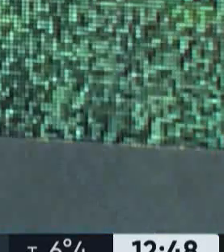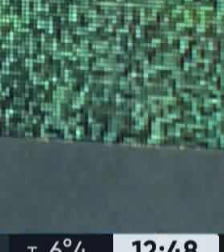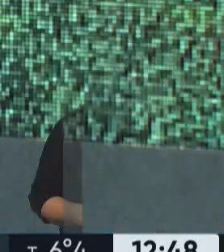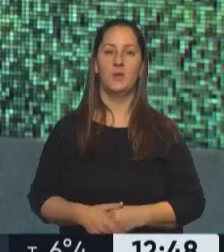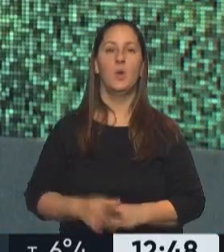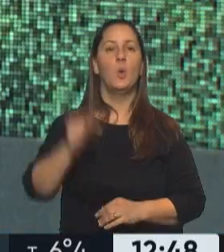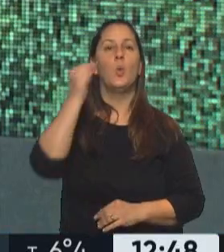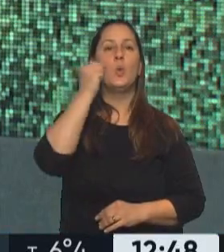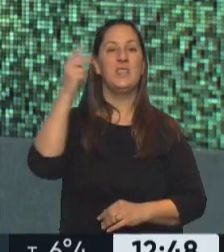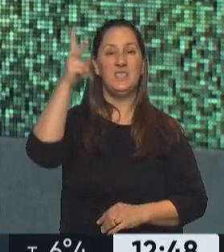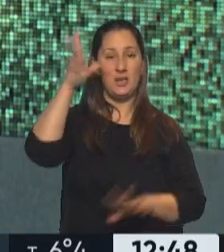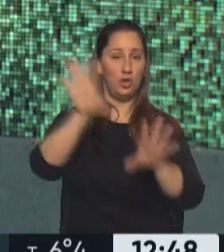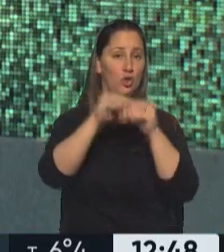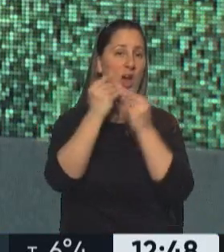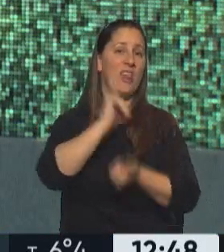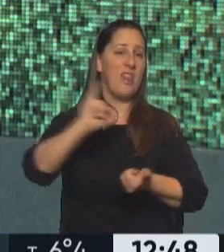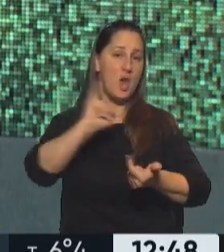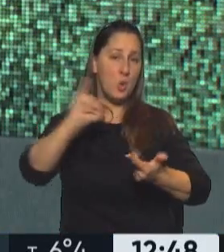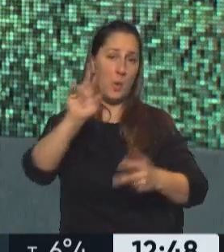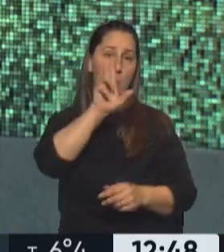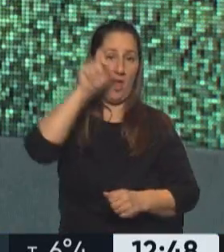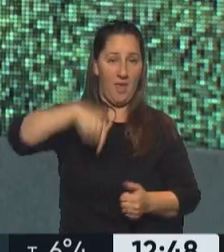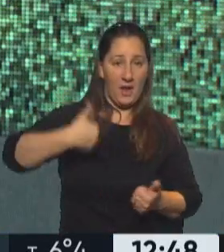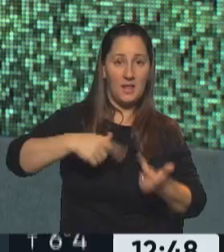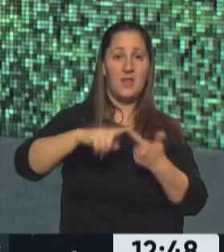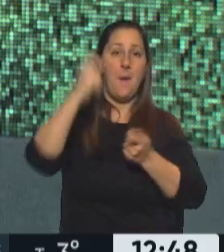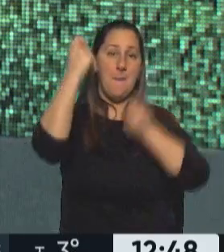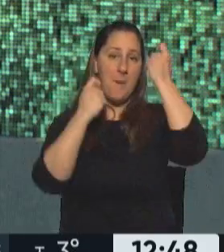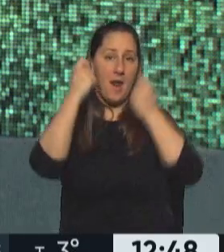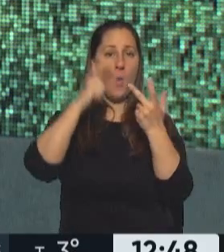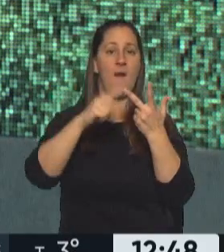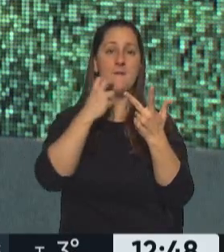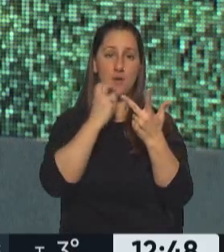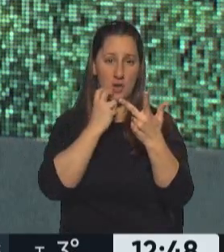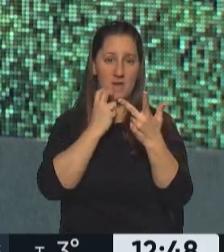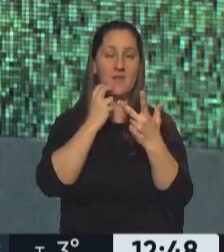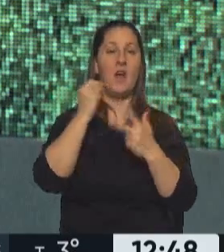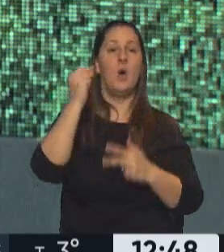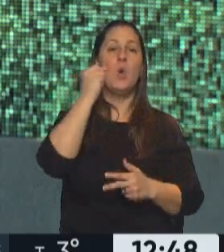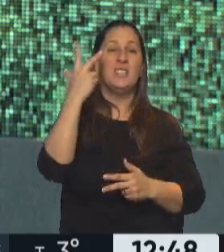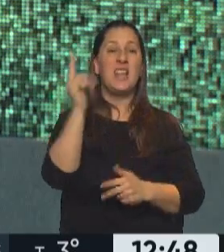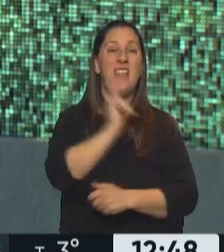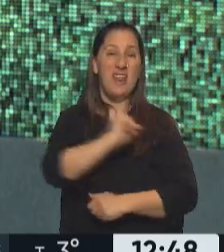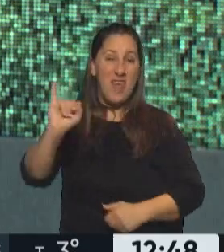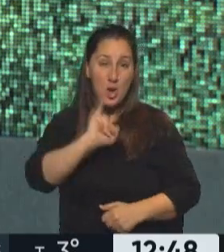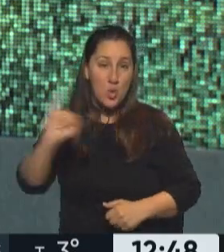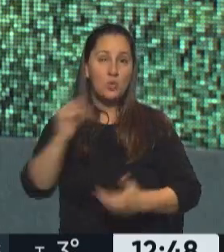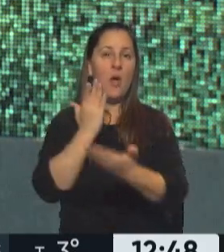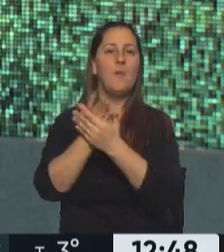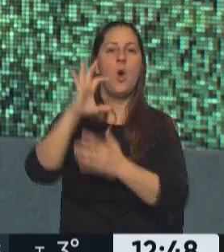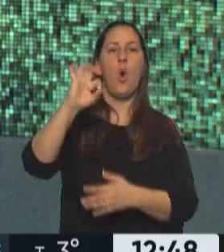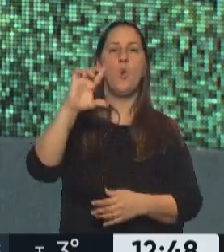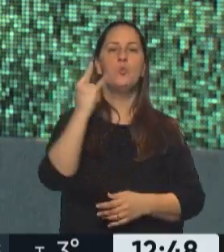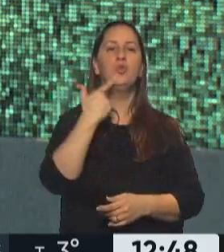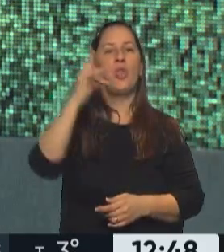43 denuncias de mujeres de Argentina de Paraguay y de Bolivia 43 denuncias que apuntan al opus day por